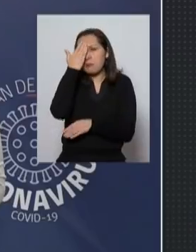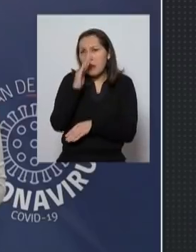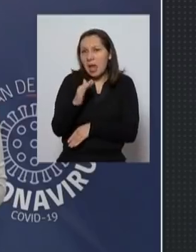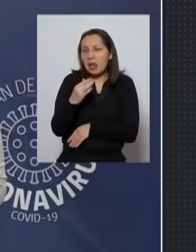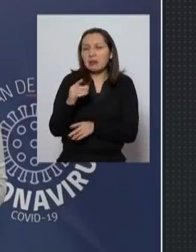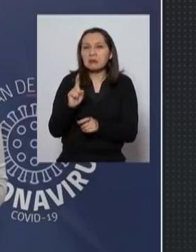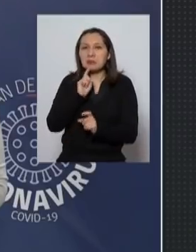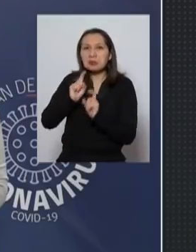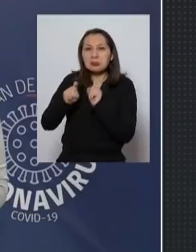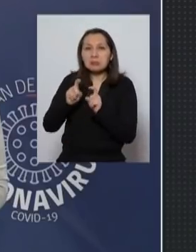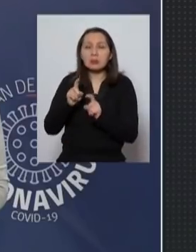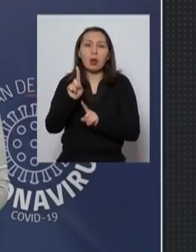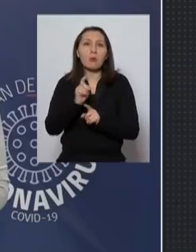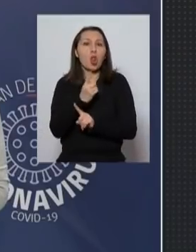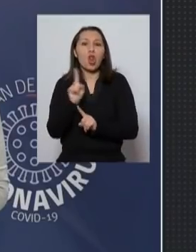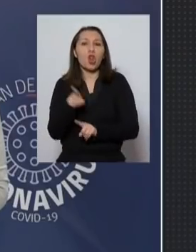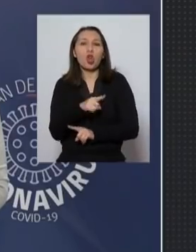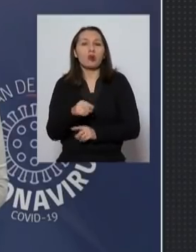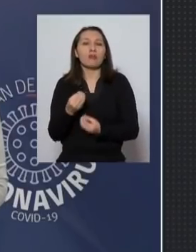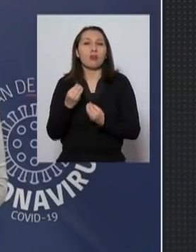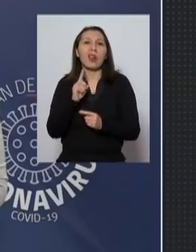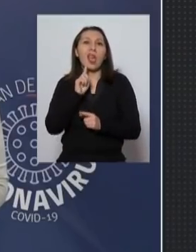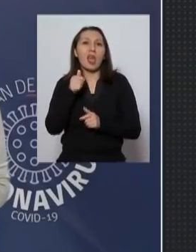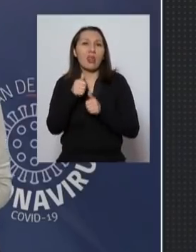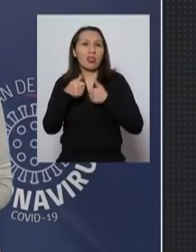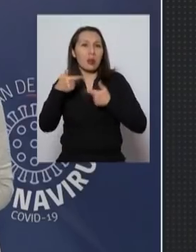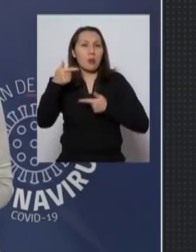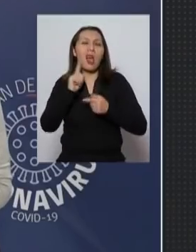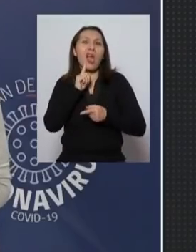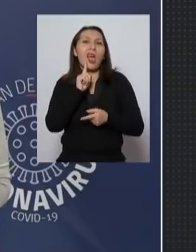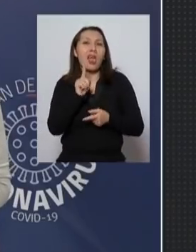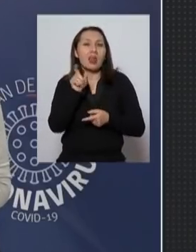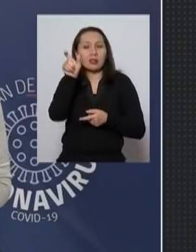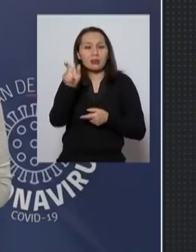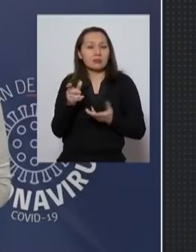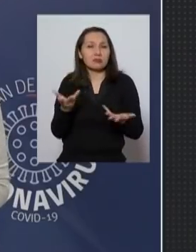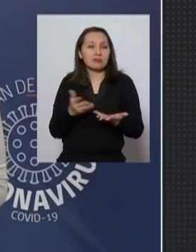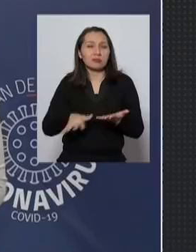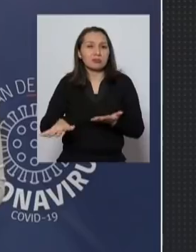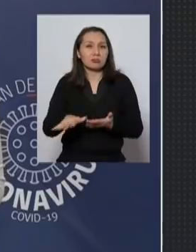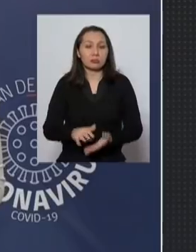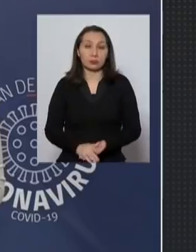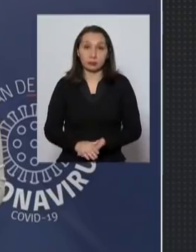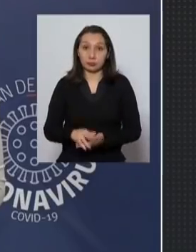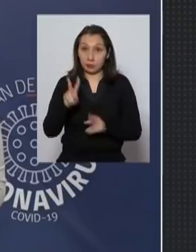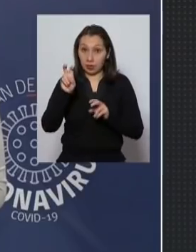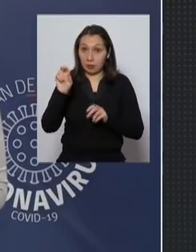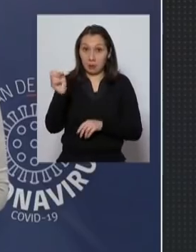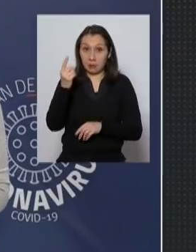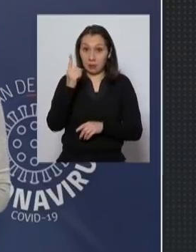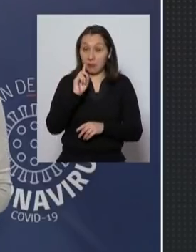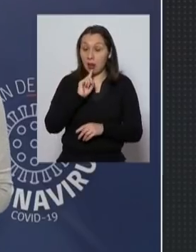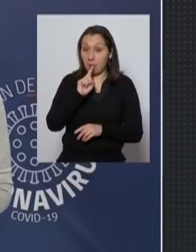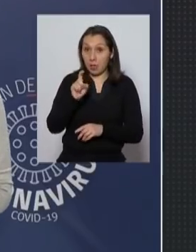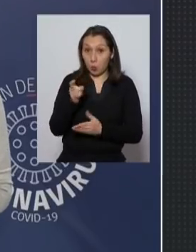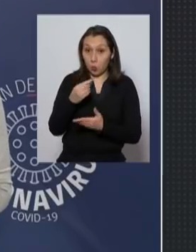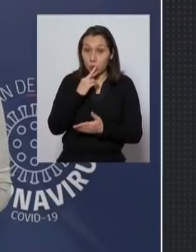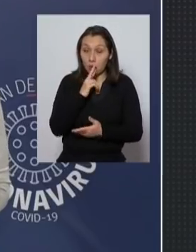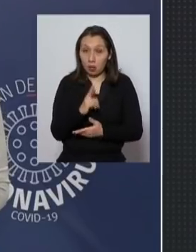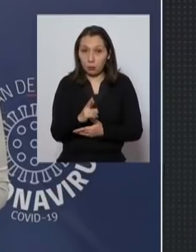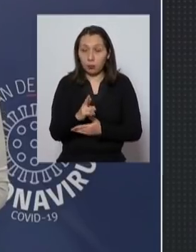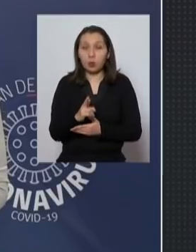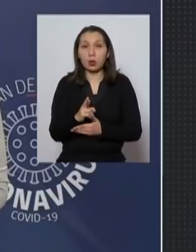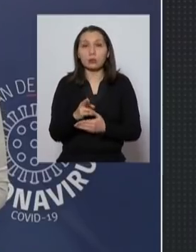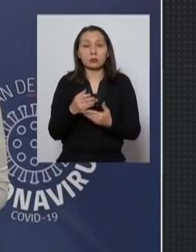malintencionados, si hay personas que quieren que no resulte, dirigentes políticos, o a quién se refiere puntualmente? Relación a la primera parte de su pregunta, se